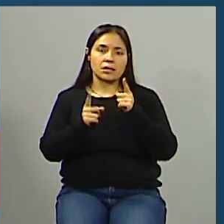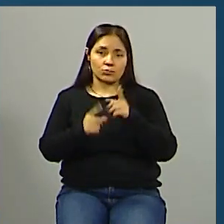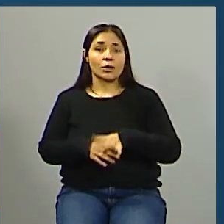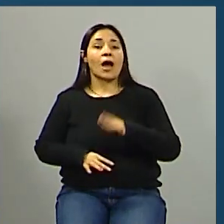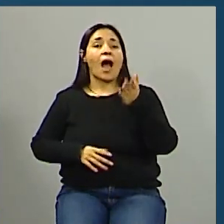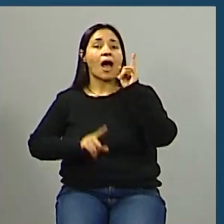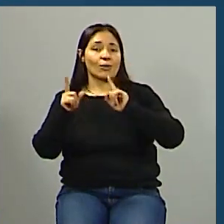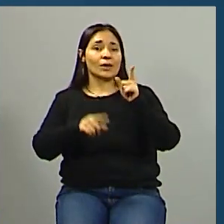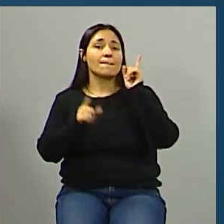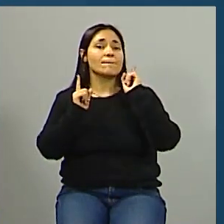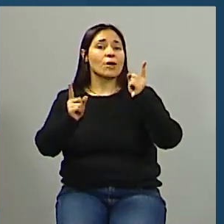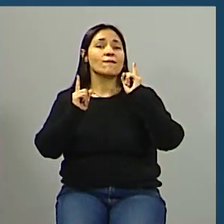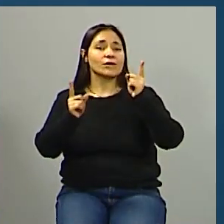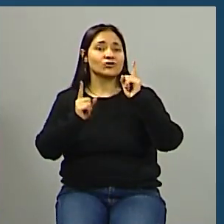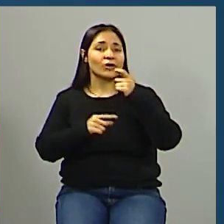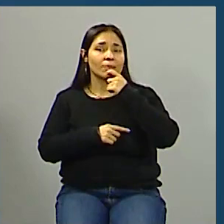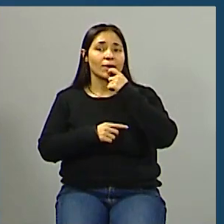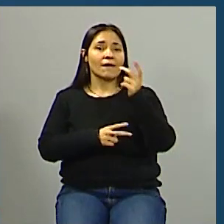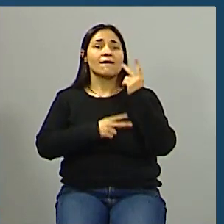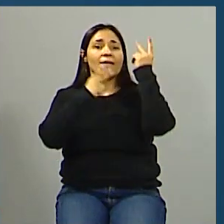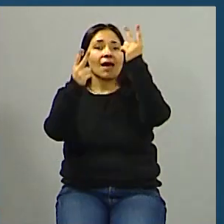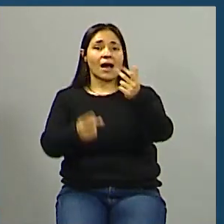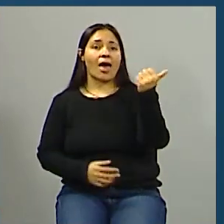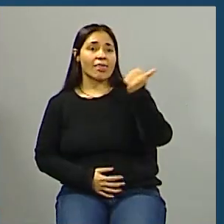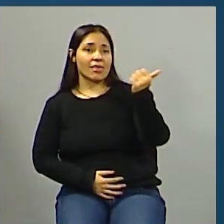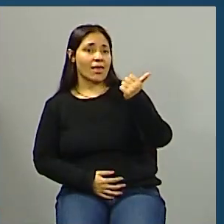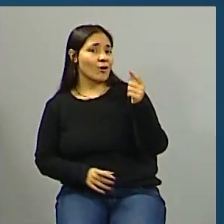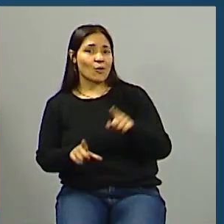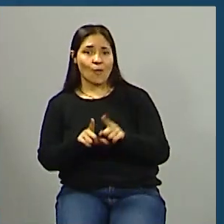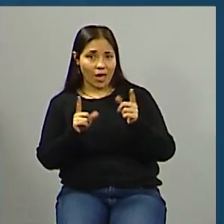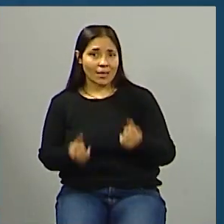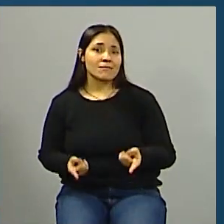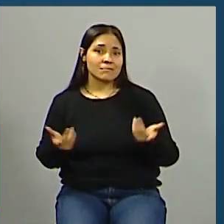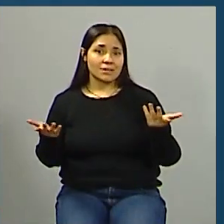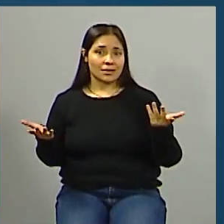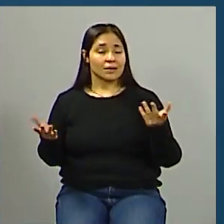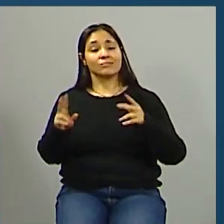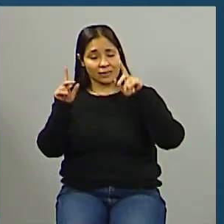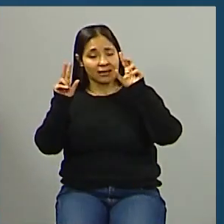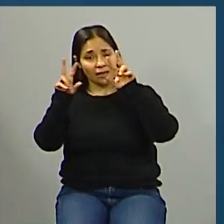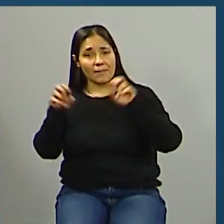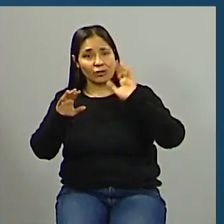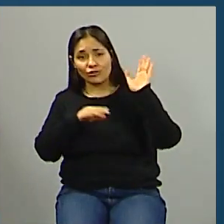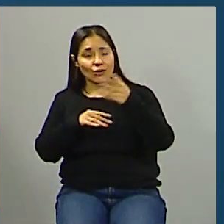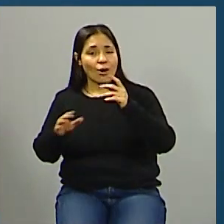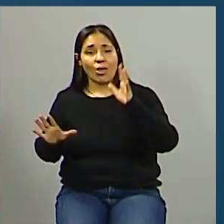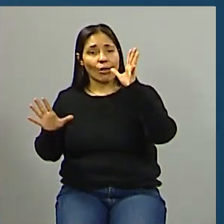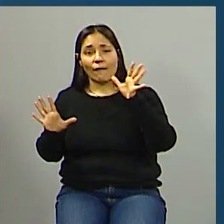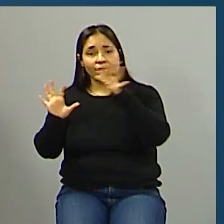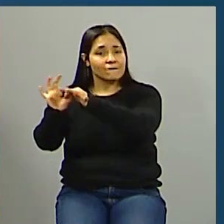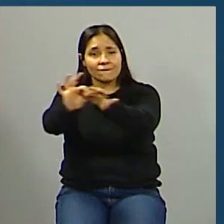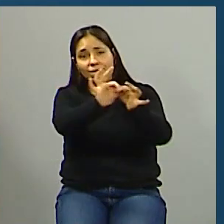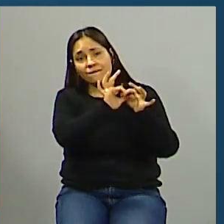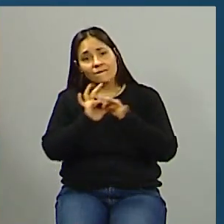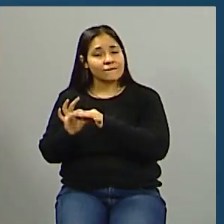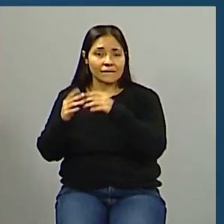dedo, digamos. Claro. Usted diría, bueno, pero nos tenemos que meter con todo cuando hablamos de esto, y por ahí, bueno,